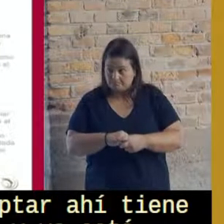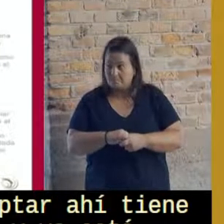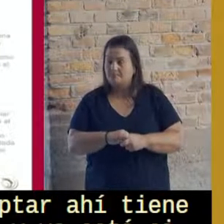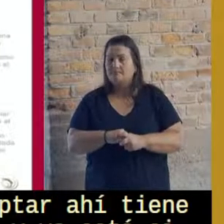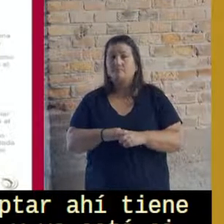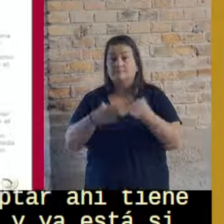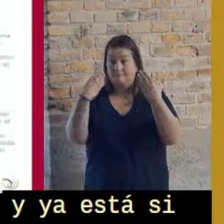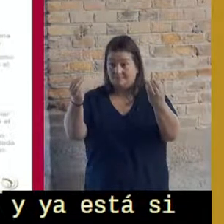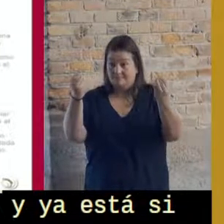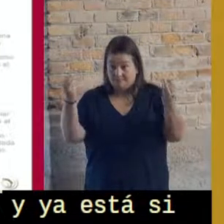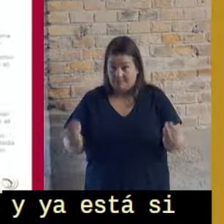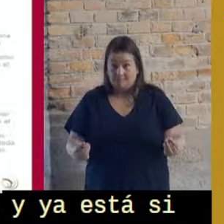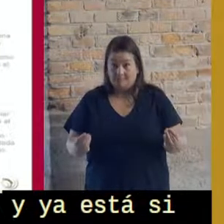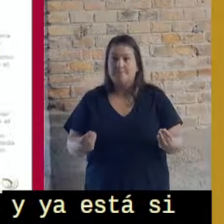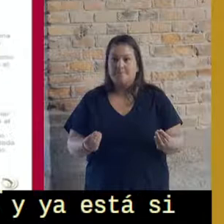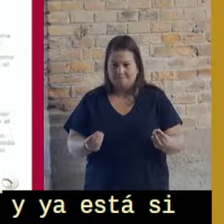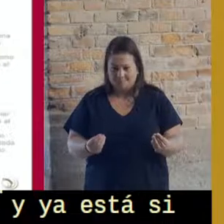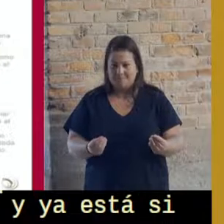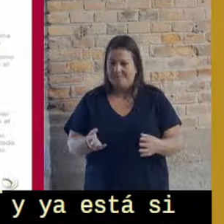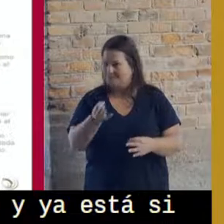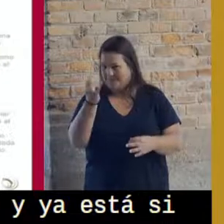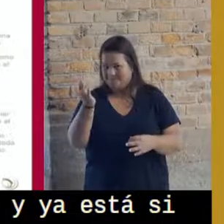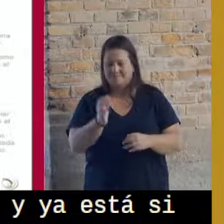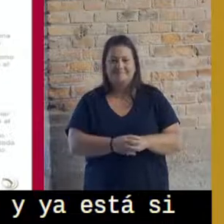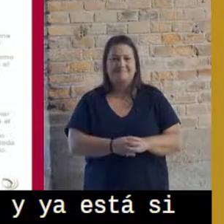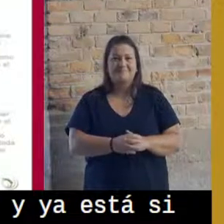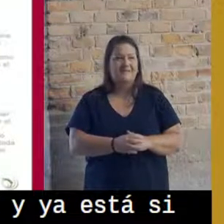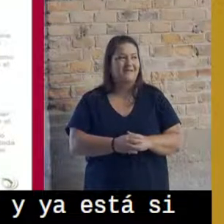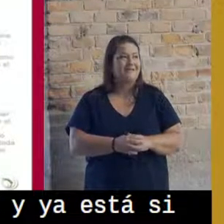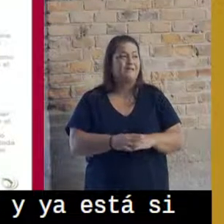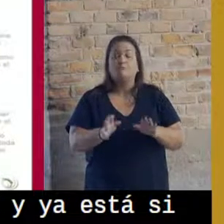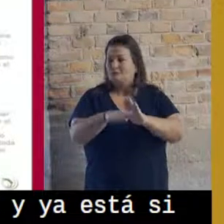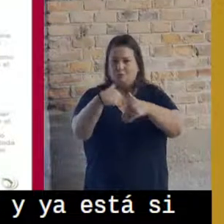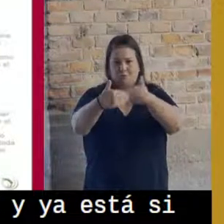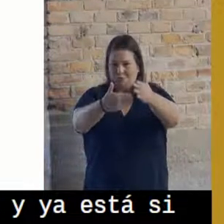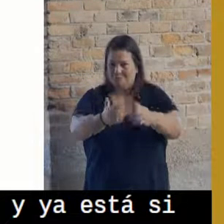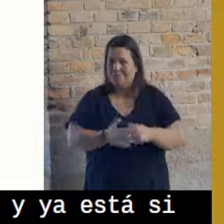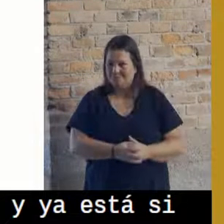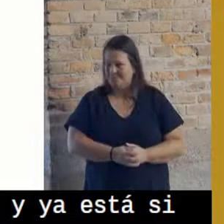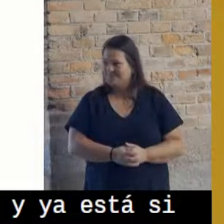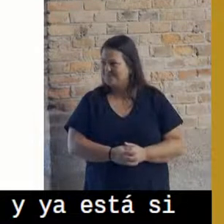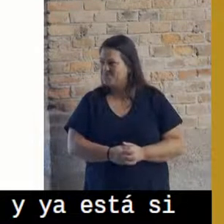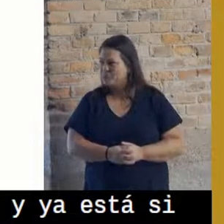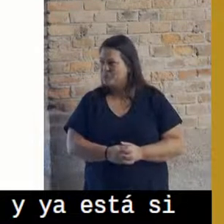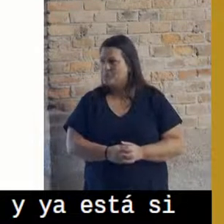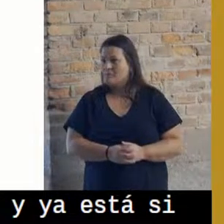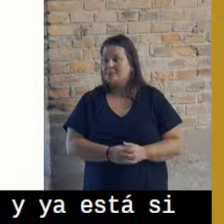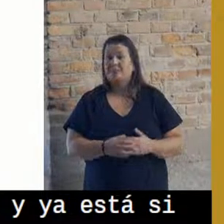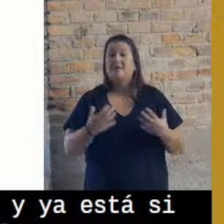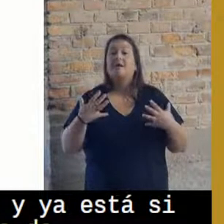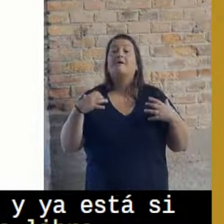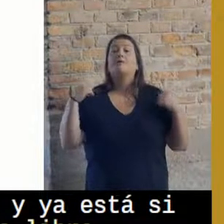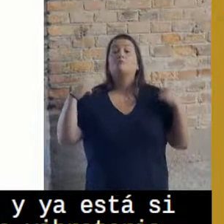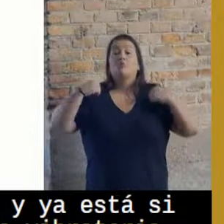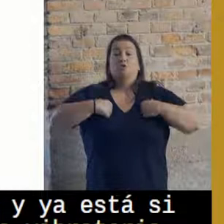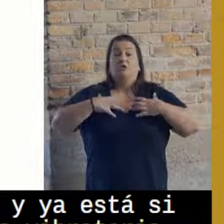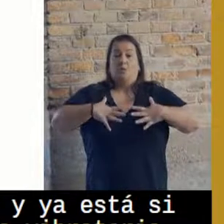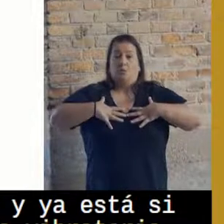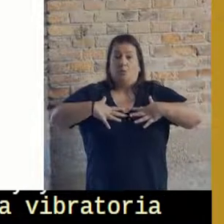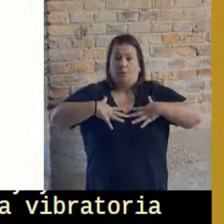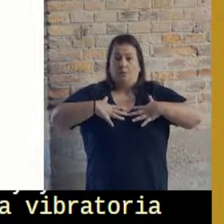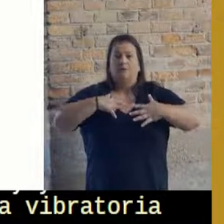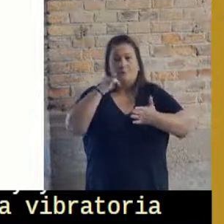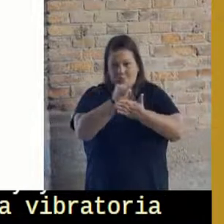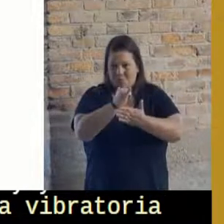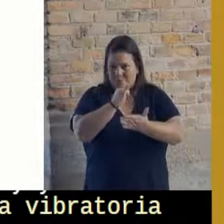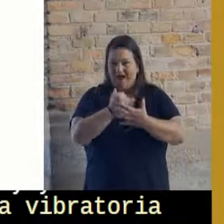os habéis enterado Vale pues seguimos la mochila vibratoria vamos a probar